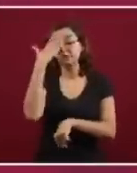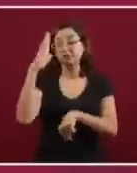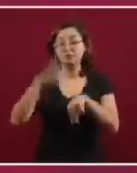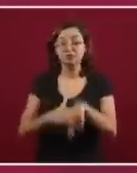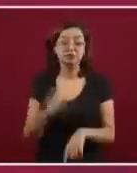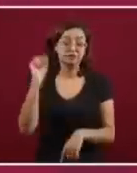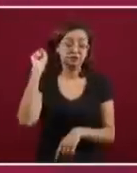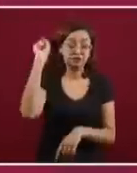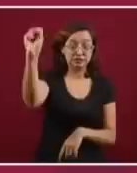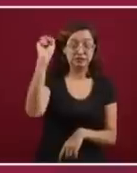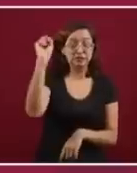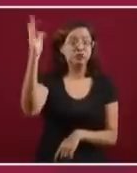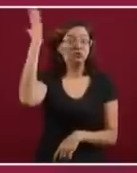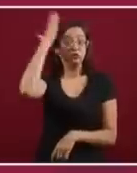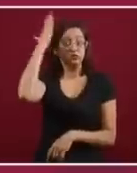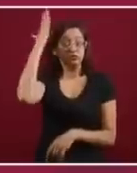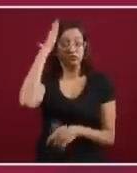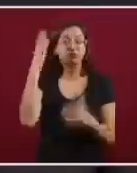dirigentes